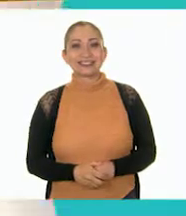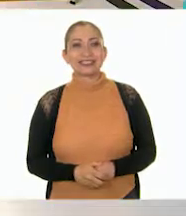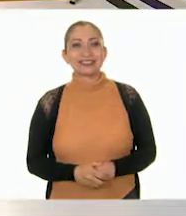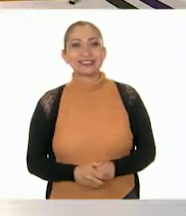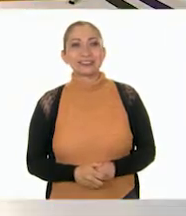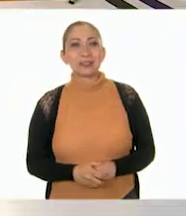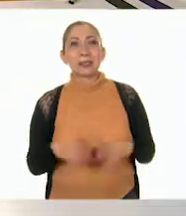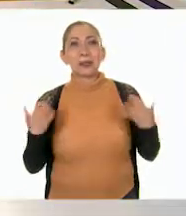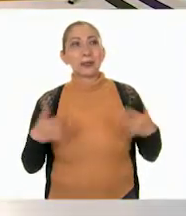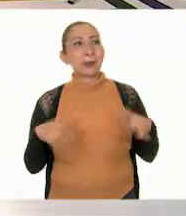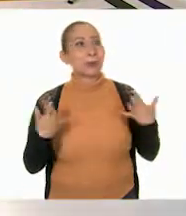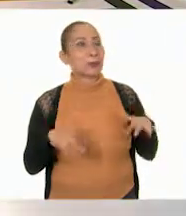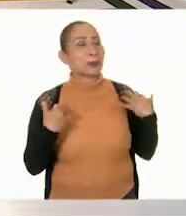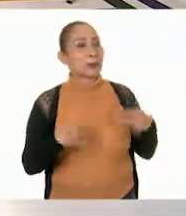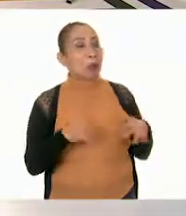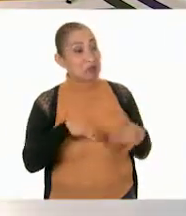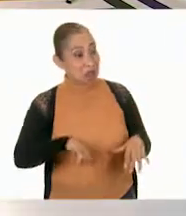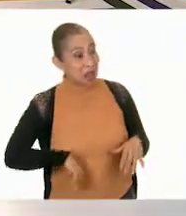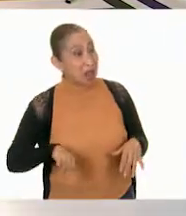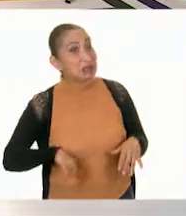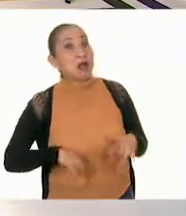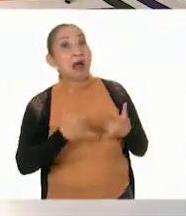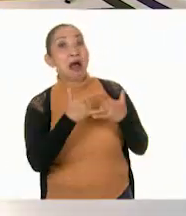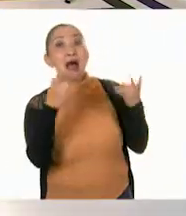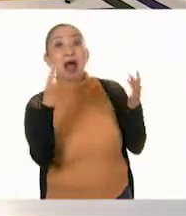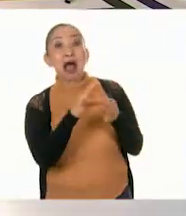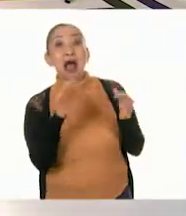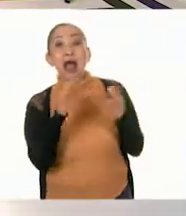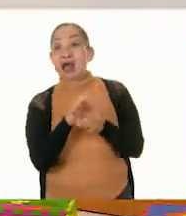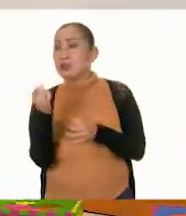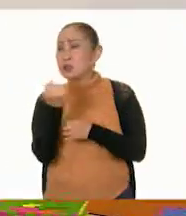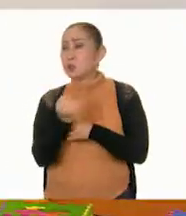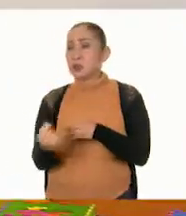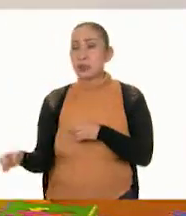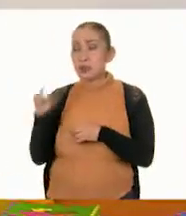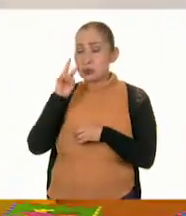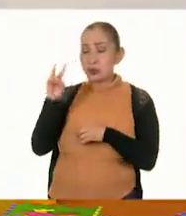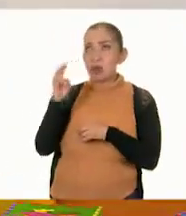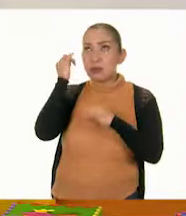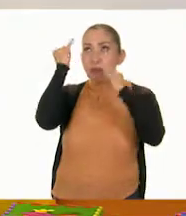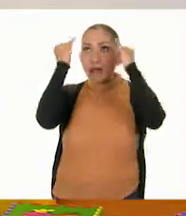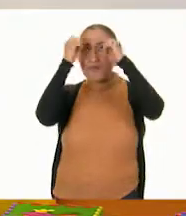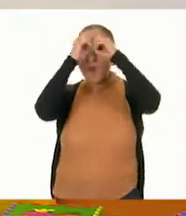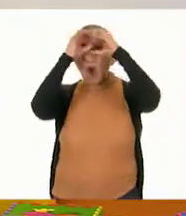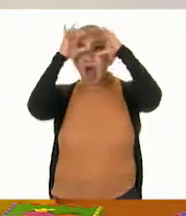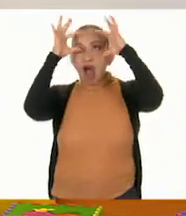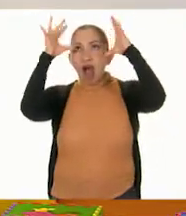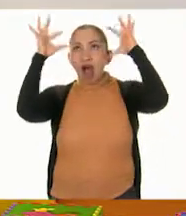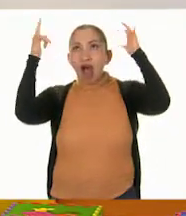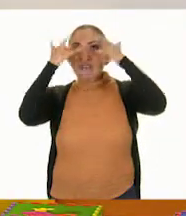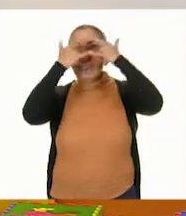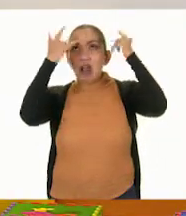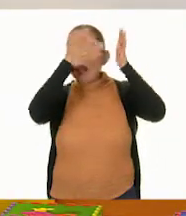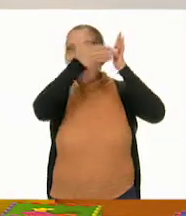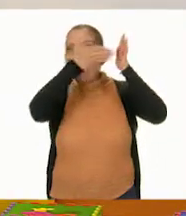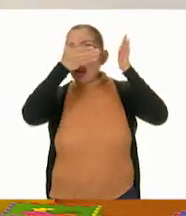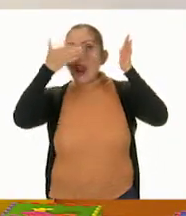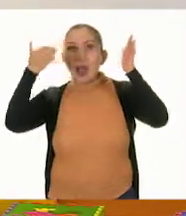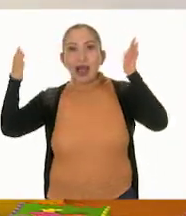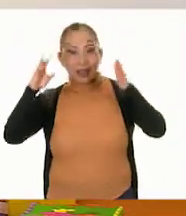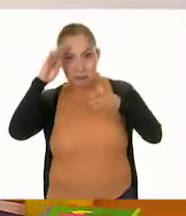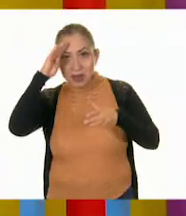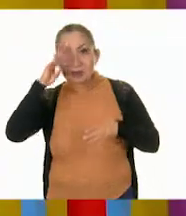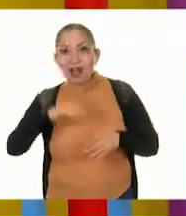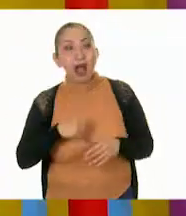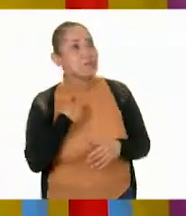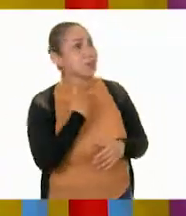¡Está increíble! ¡Increíble! ¡Qué interesante historia! Y la forma de contarlo, te lo juro, estaba imaginándome a los personajes durante el cuento. ¿Qué te pareció? ¡Ay,